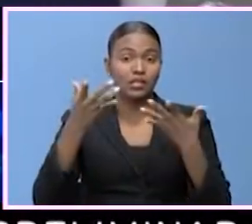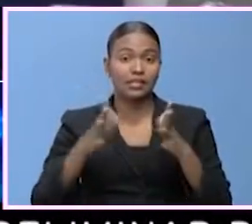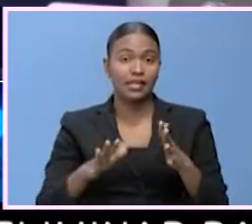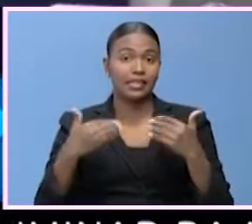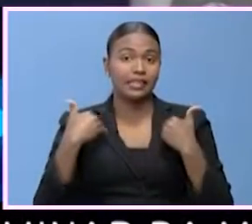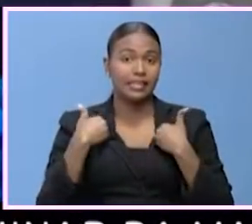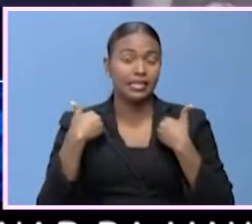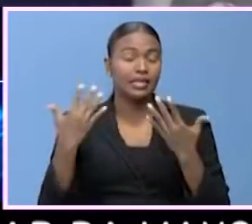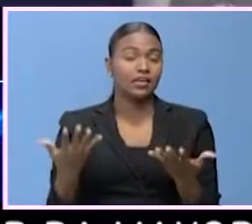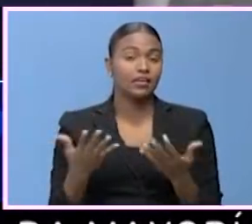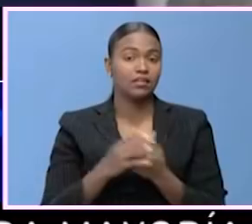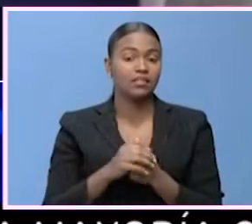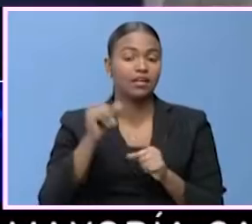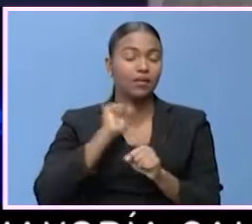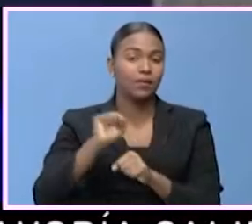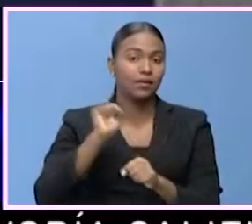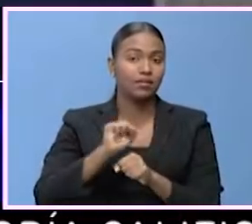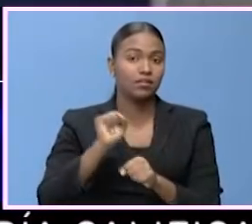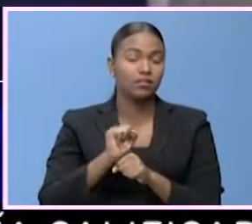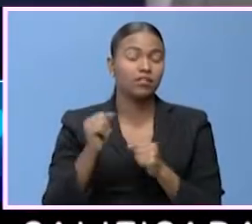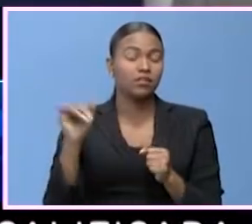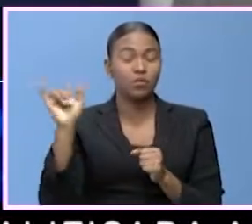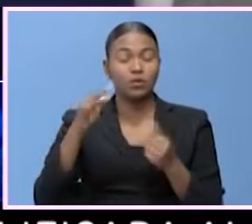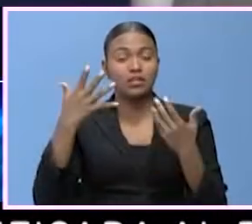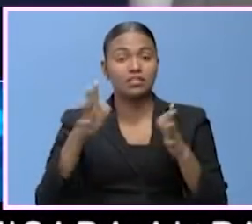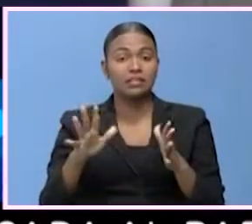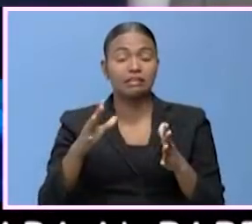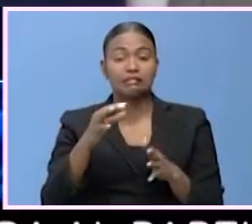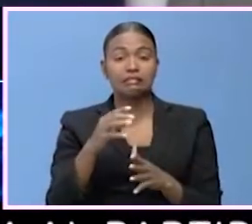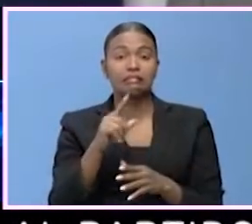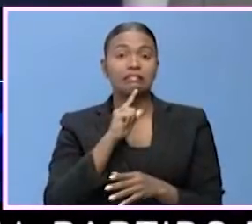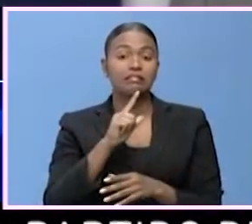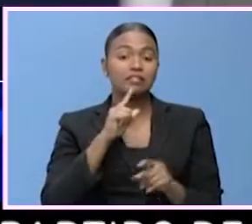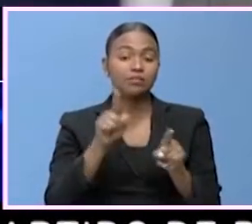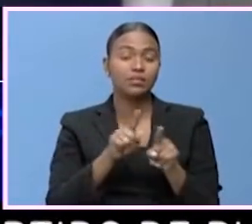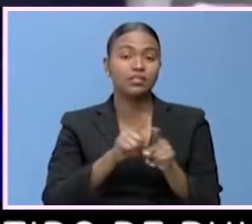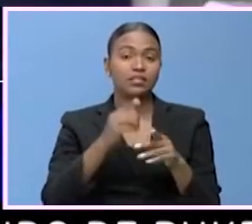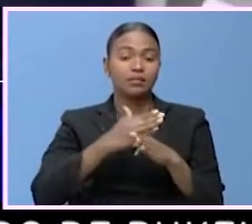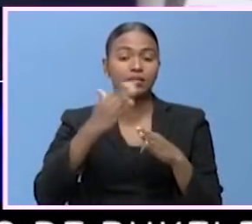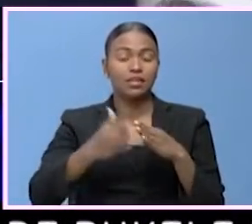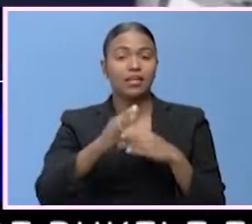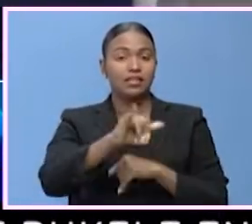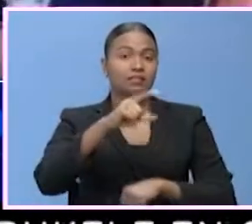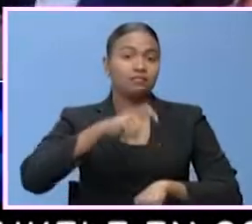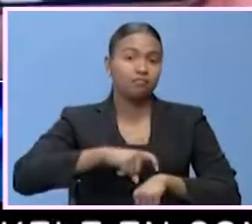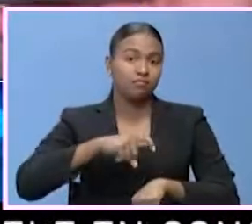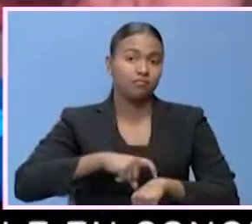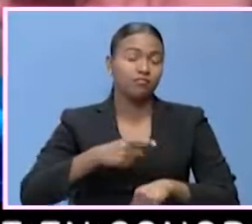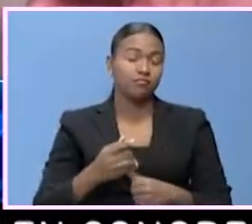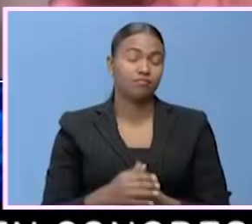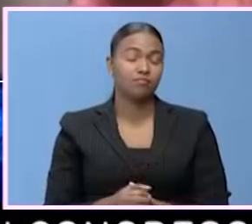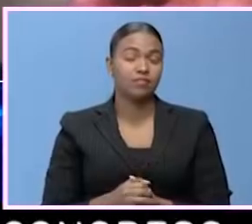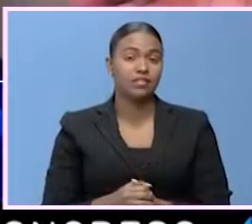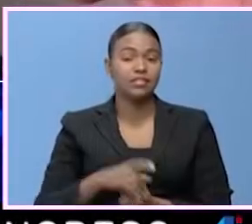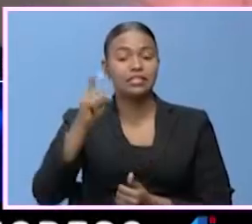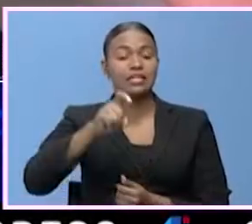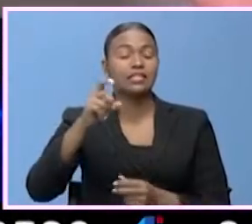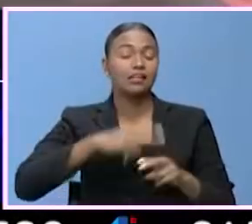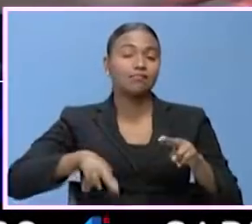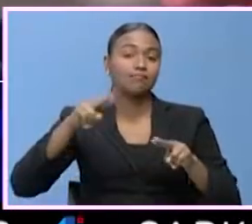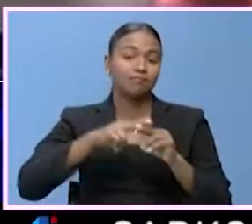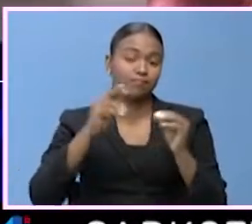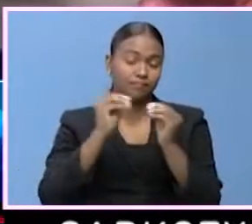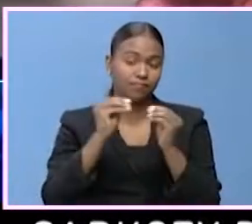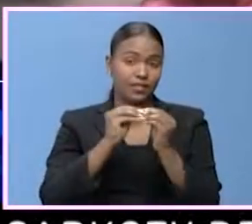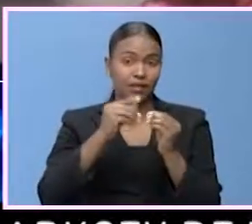se ha estado trabajando y ya prácticamente está terminada esa etapa. Necesita dinamizarse